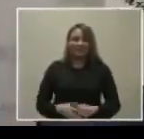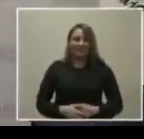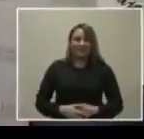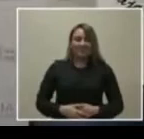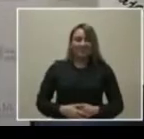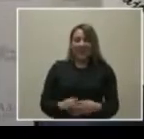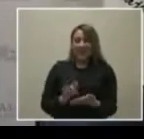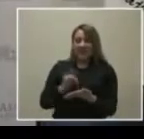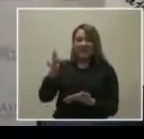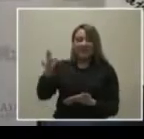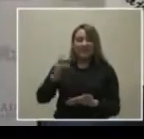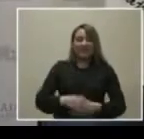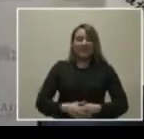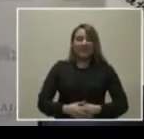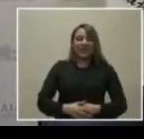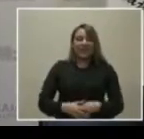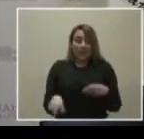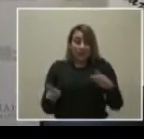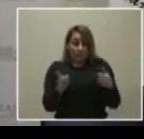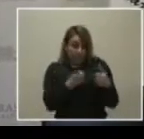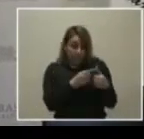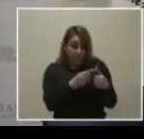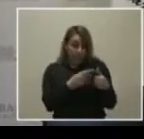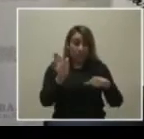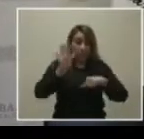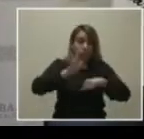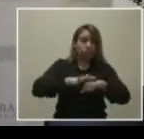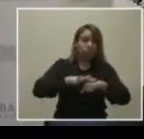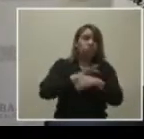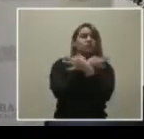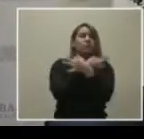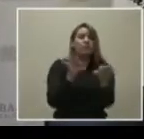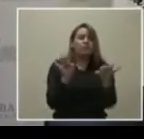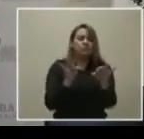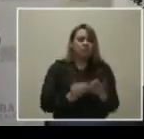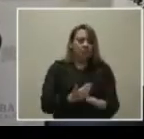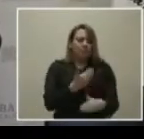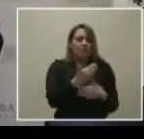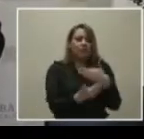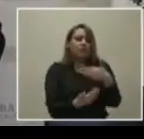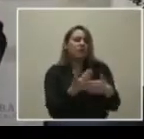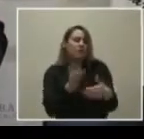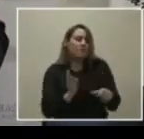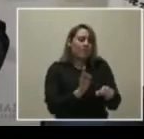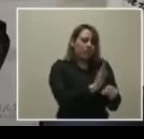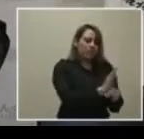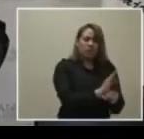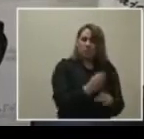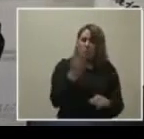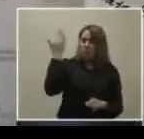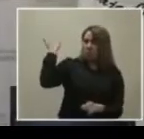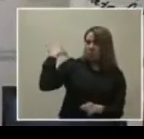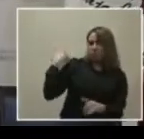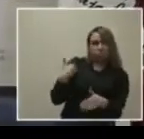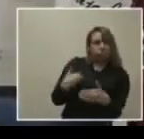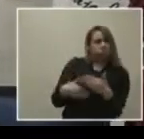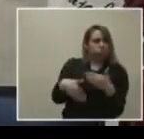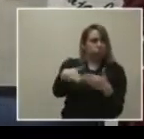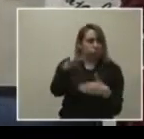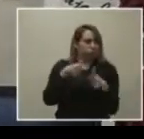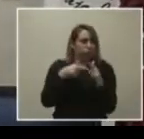Ajá. Gracias. Primeramente comentar, el mecanismo de protección está funcionando, esa es la